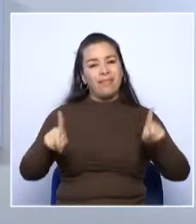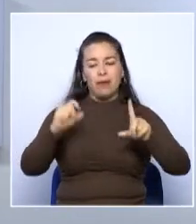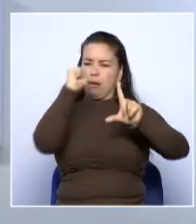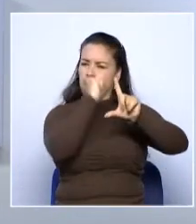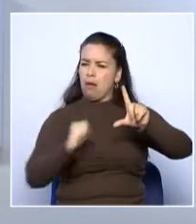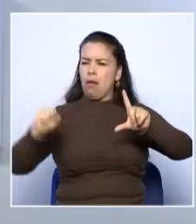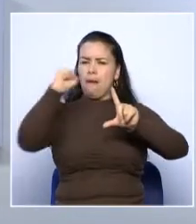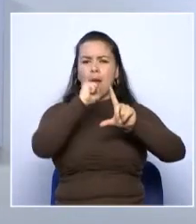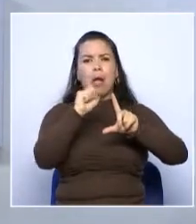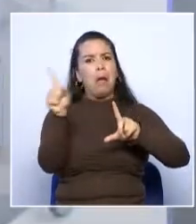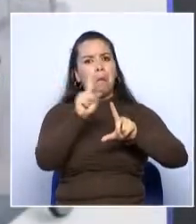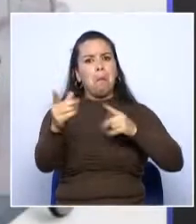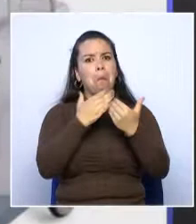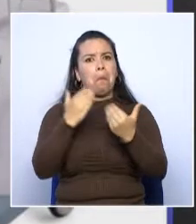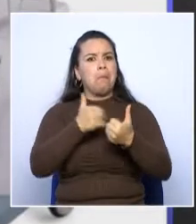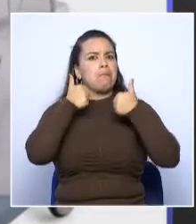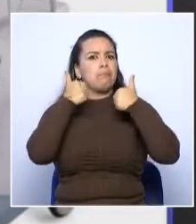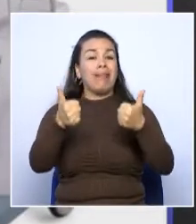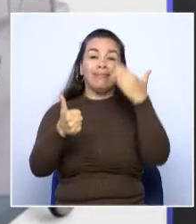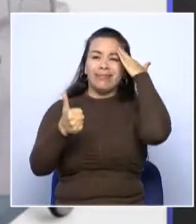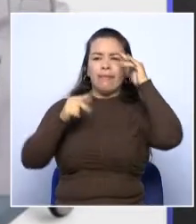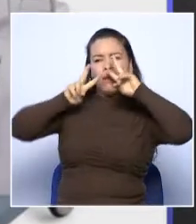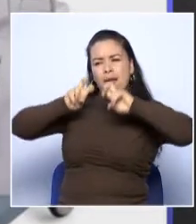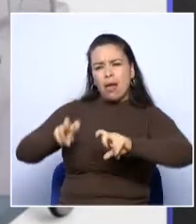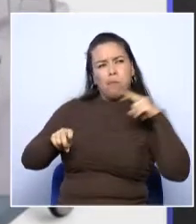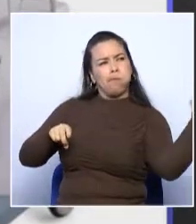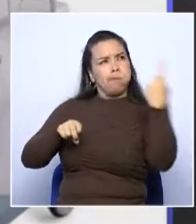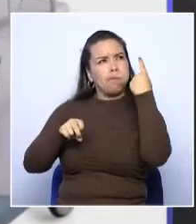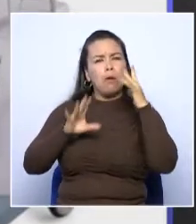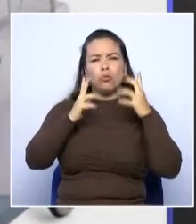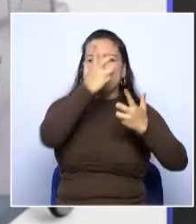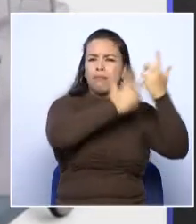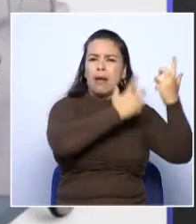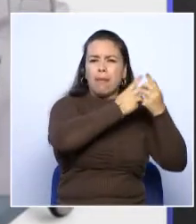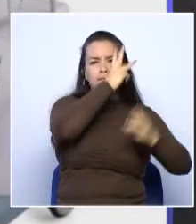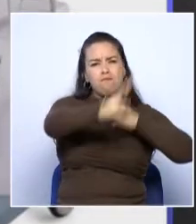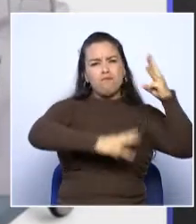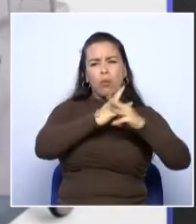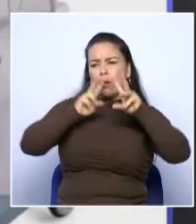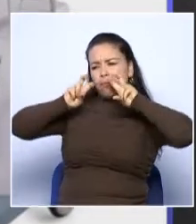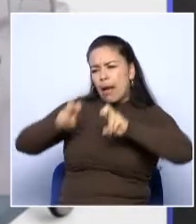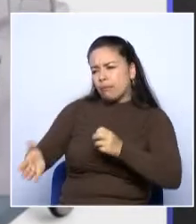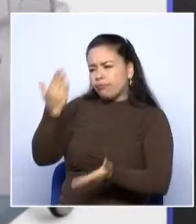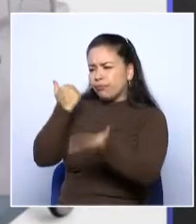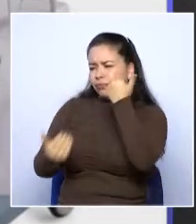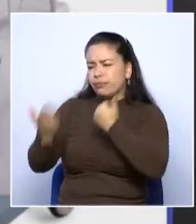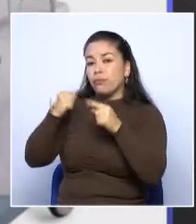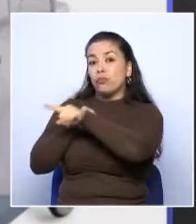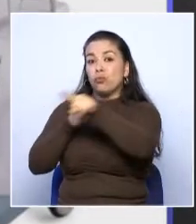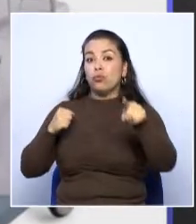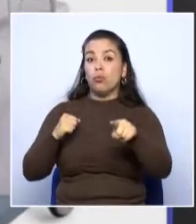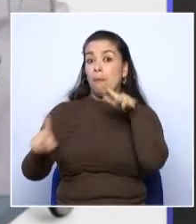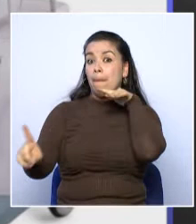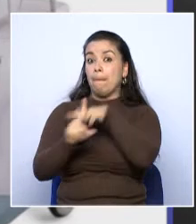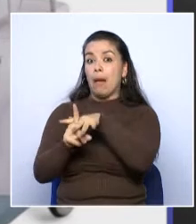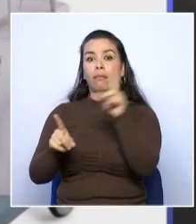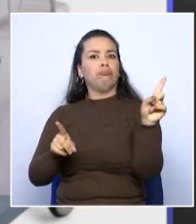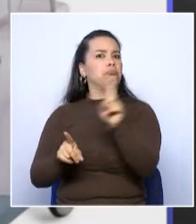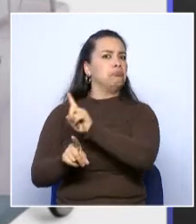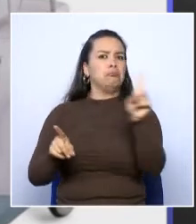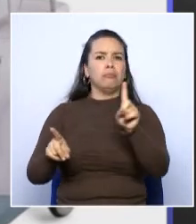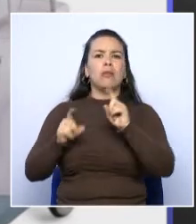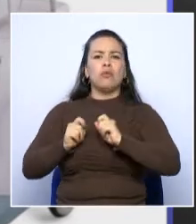investigaciones que han llevado los equipos en el mundo han demostrado que la ecografía no produce efectos deleterios por ser una